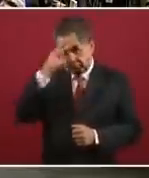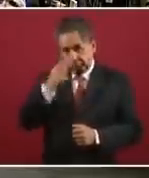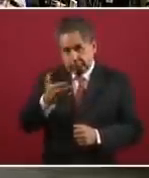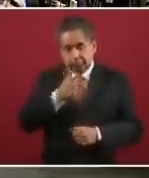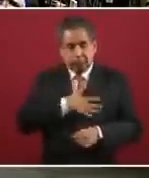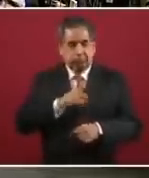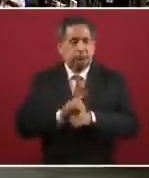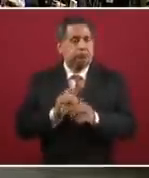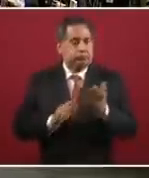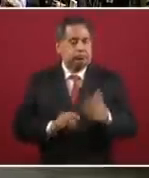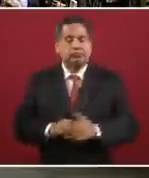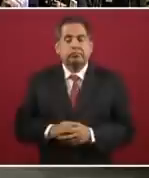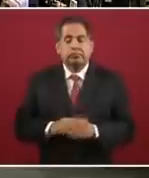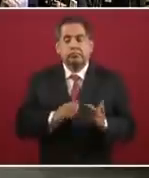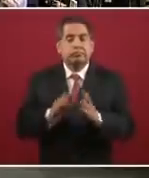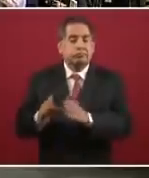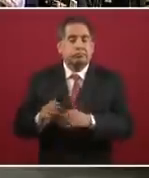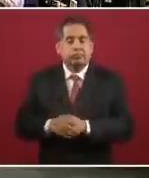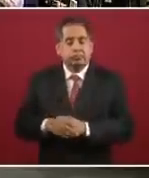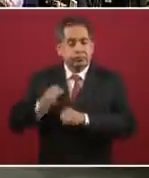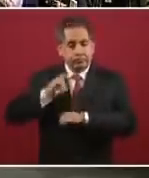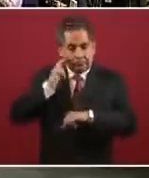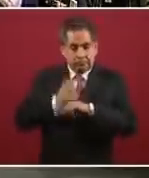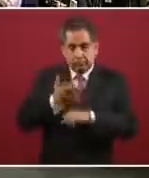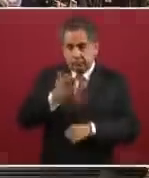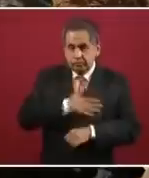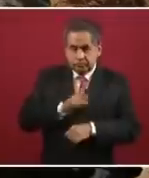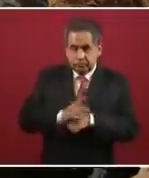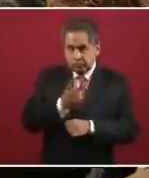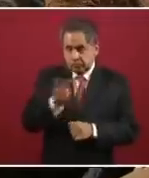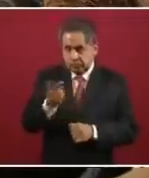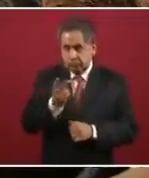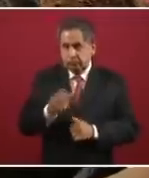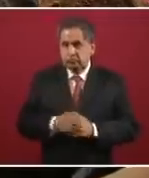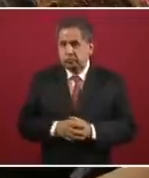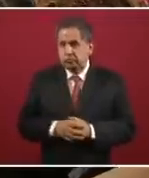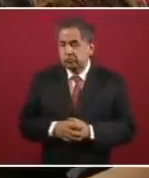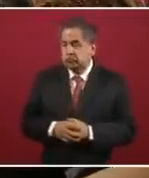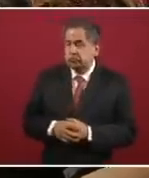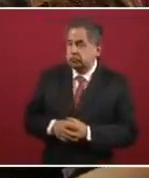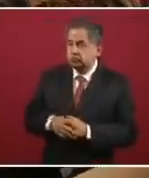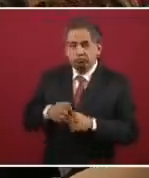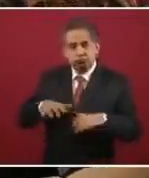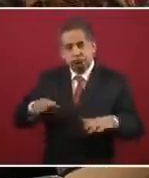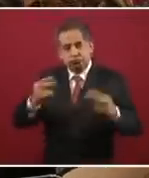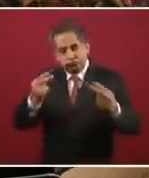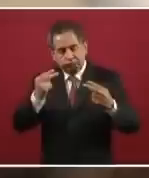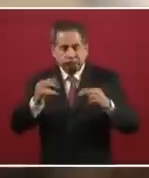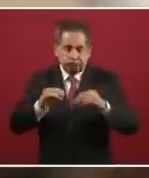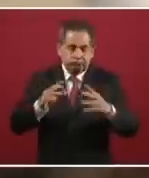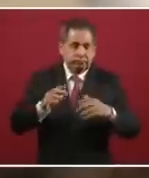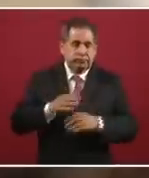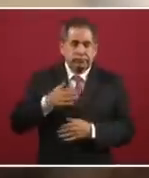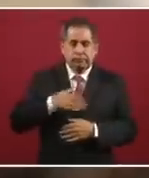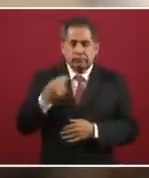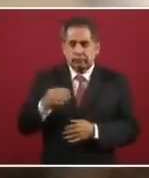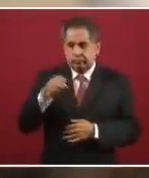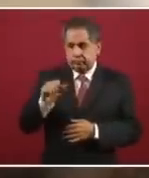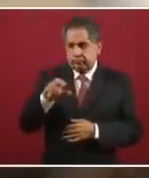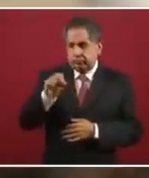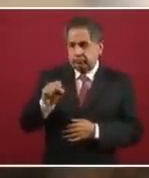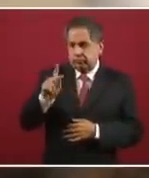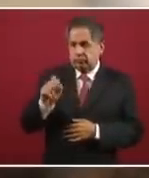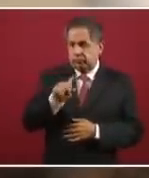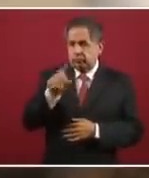días. Señor canciller, muy buenos días. Muy buenos días a quienes nos ven y nos escuchan. Carlos Pozos, reportero de